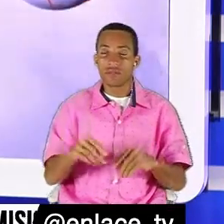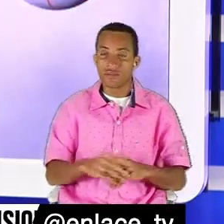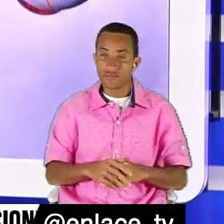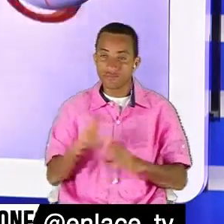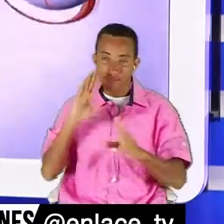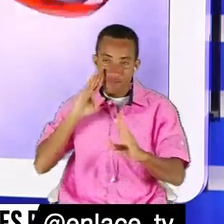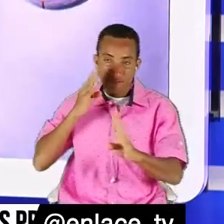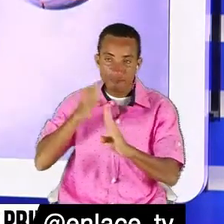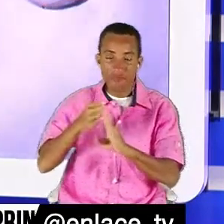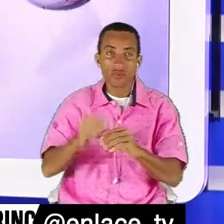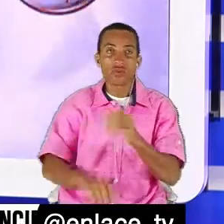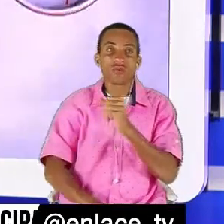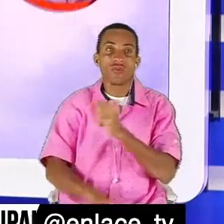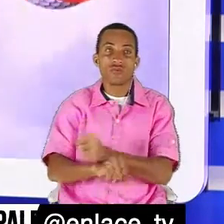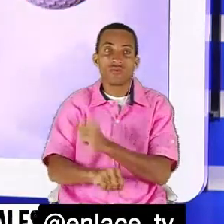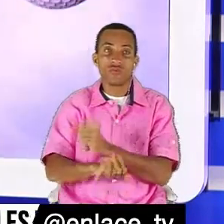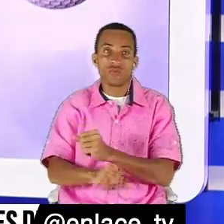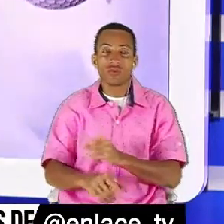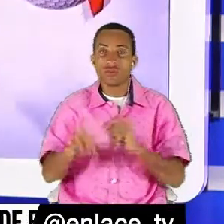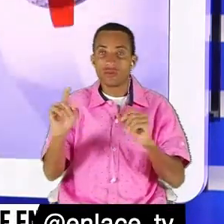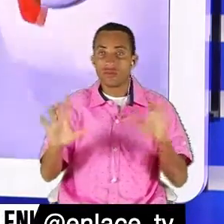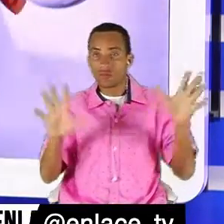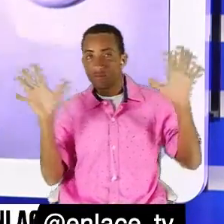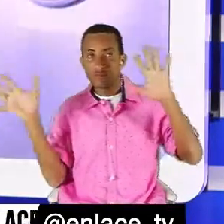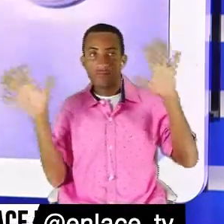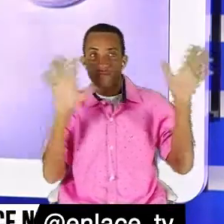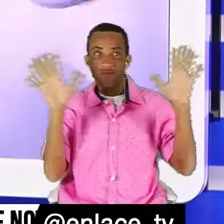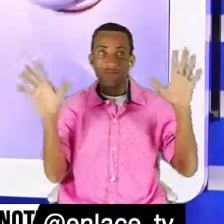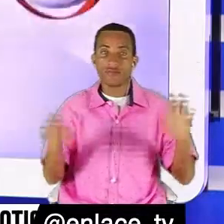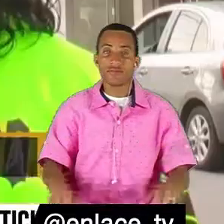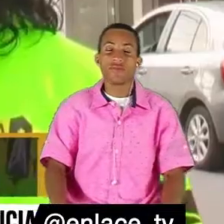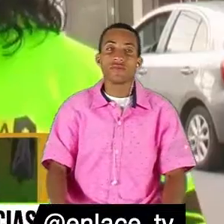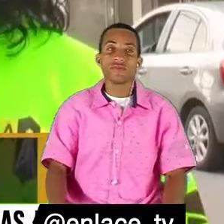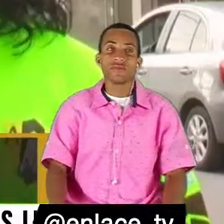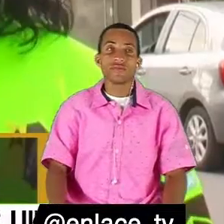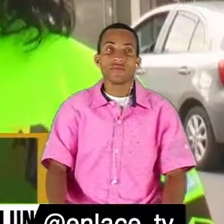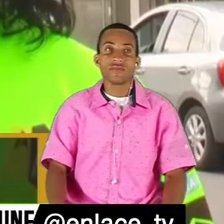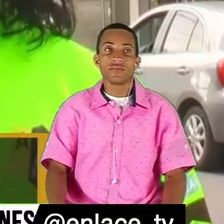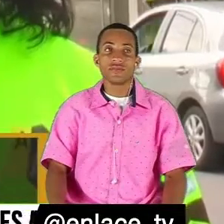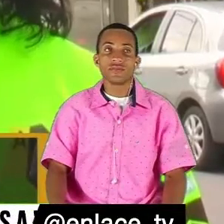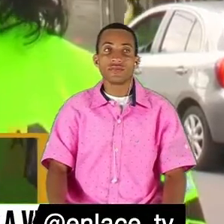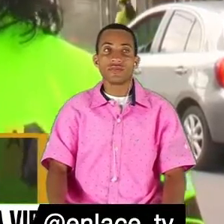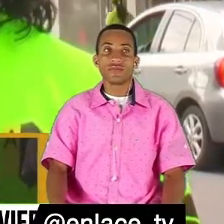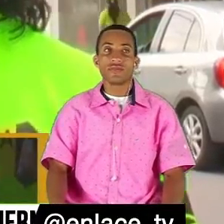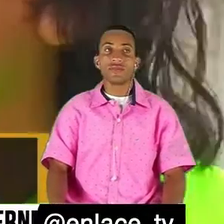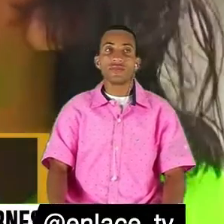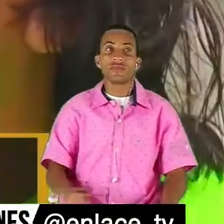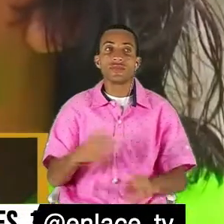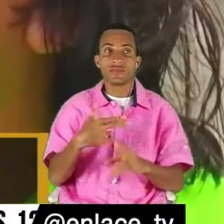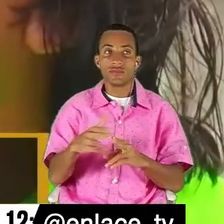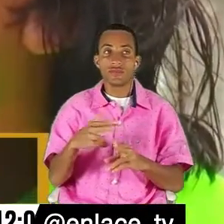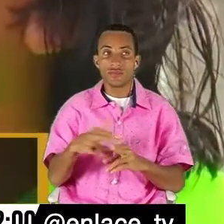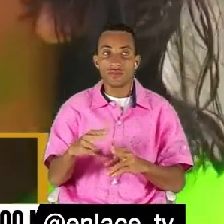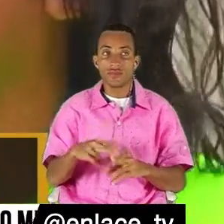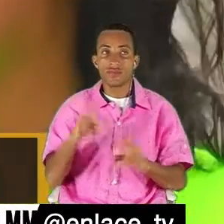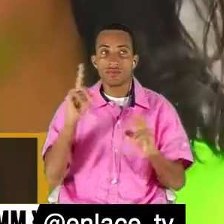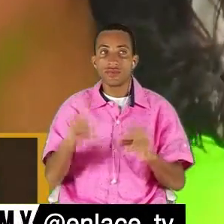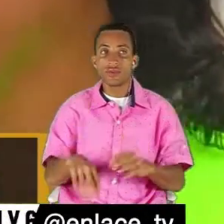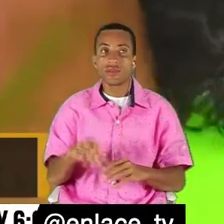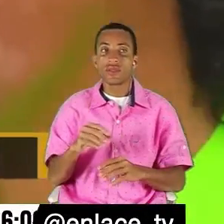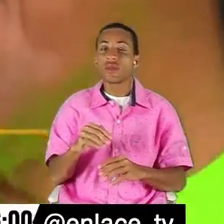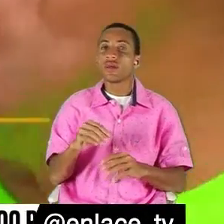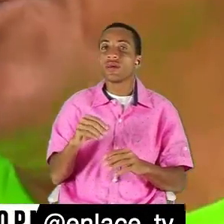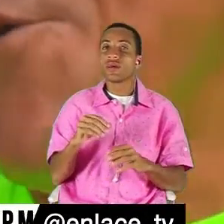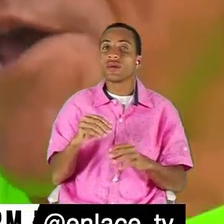al fútbol, en especial al arco, a ser portero. Guzmán, a punto de pensionarse como trabajador de la empresa Fertilizantes Colombianos